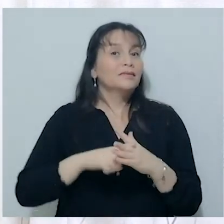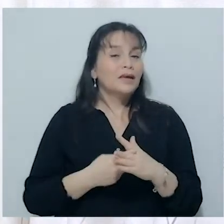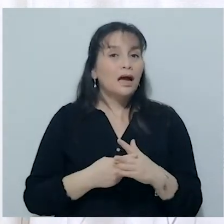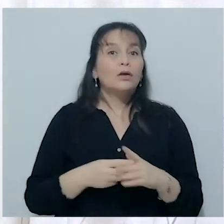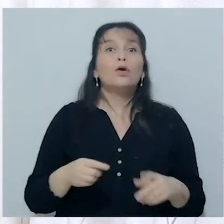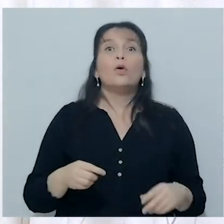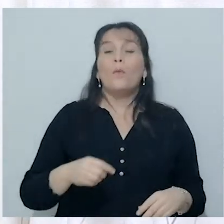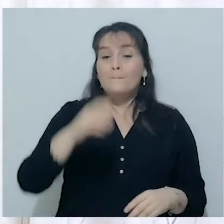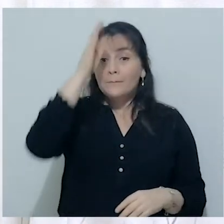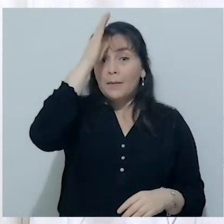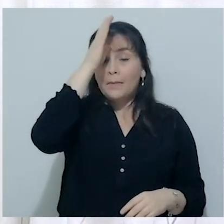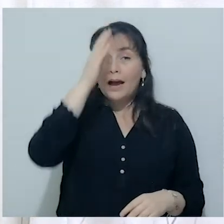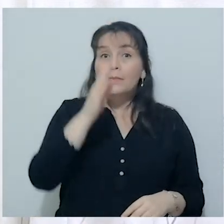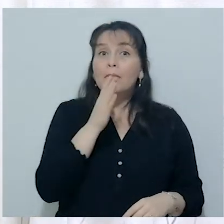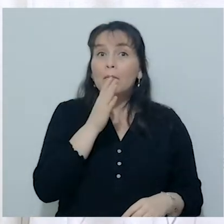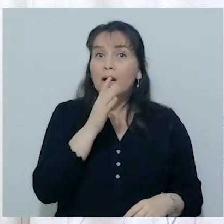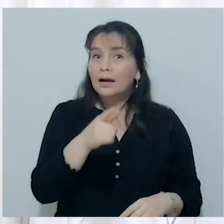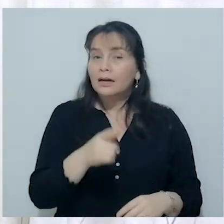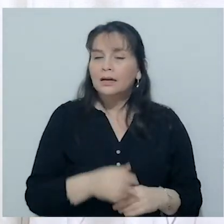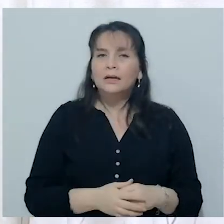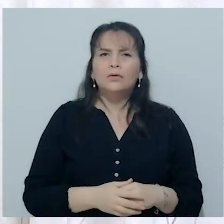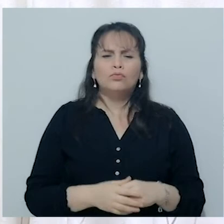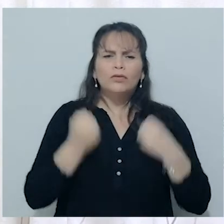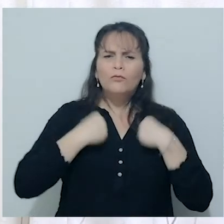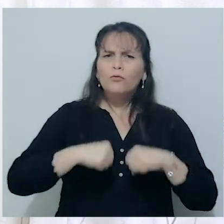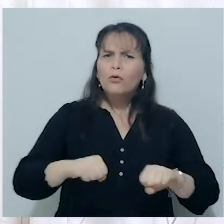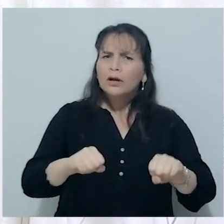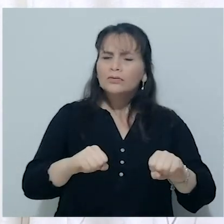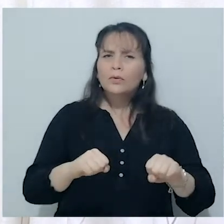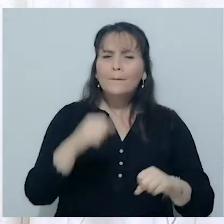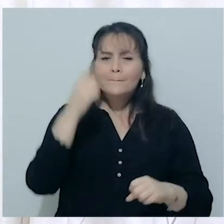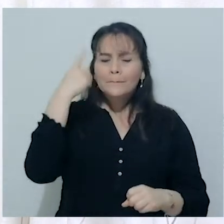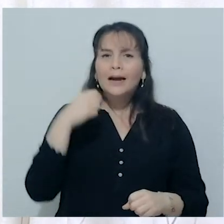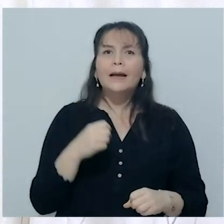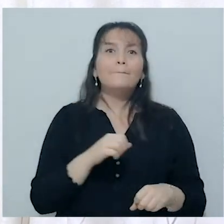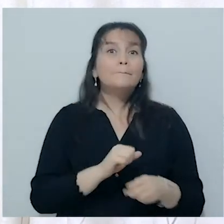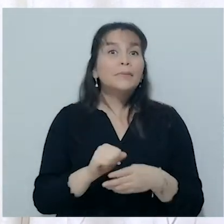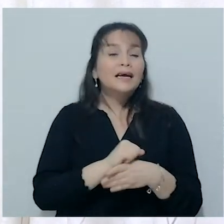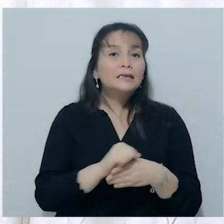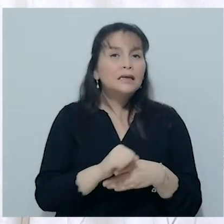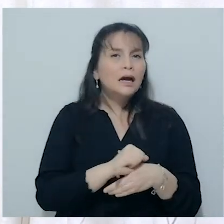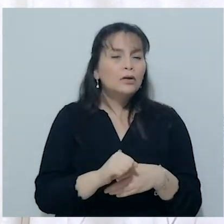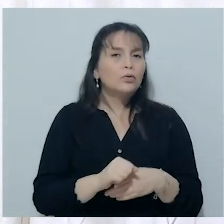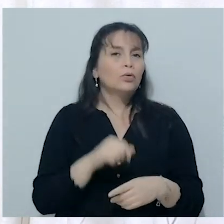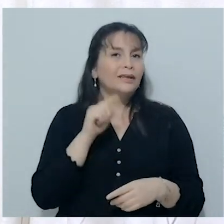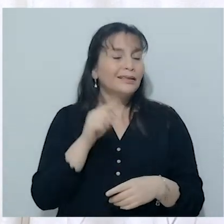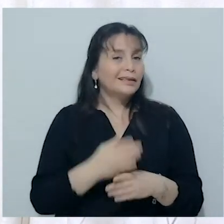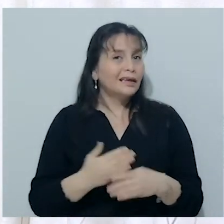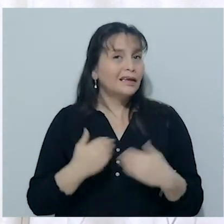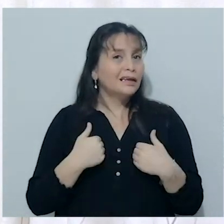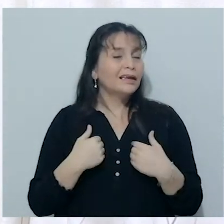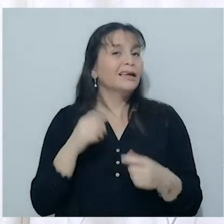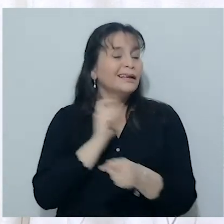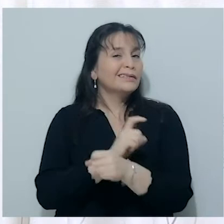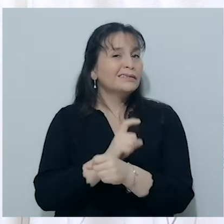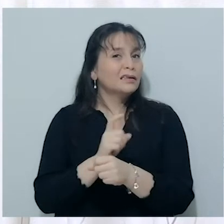los padres. ¿Está haciendo usted como papá y mamá un esfuerzo consistente para